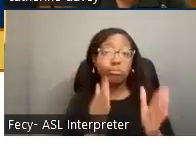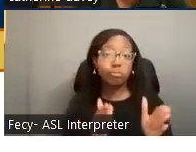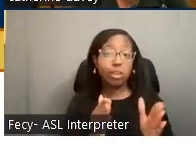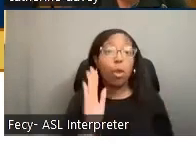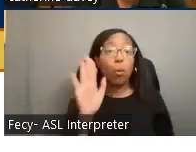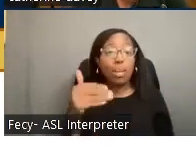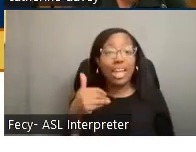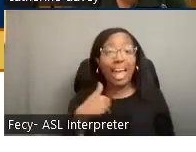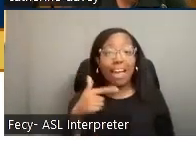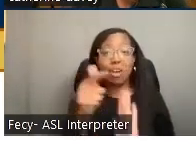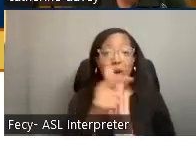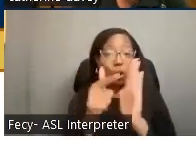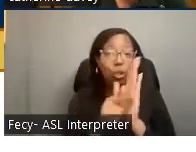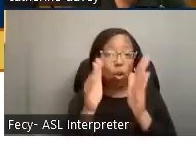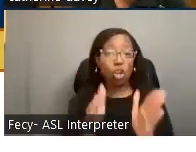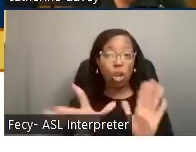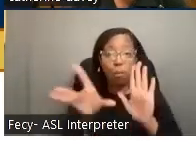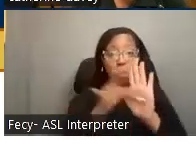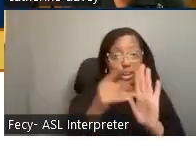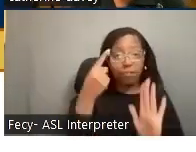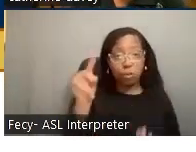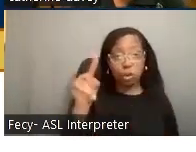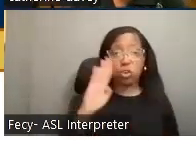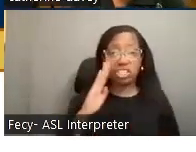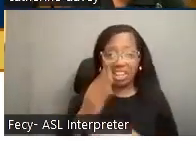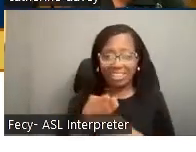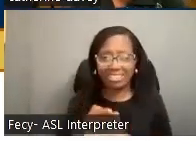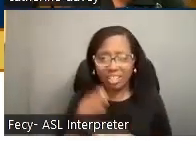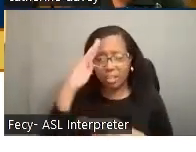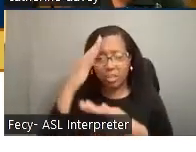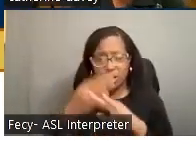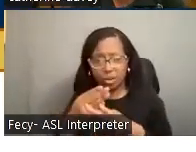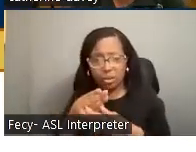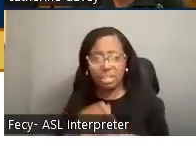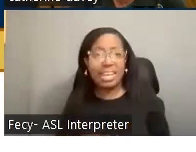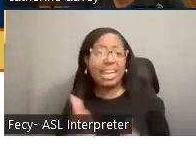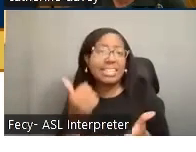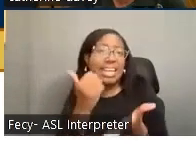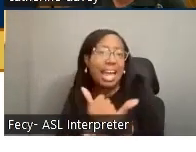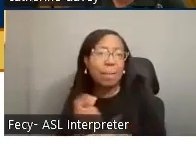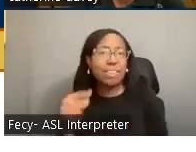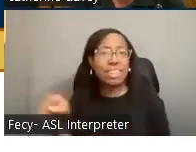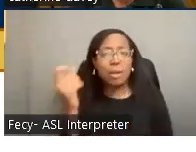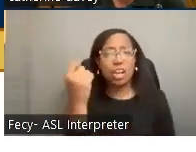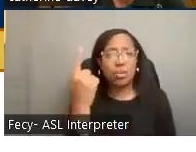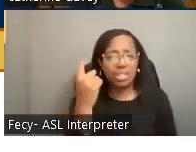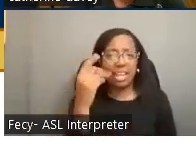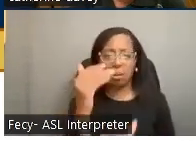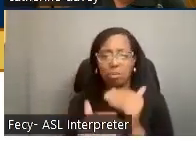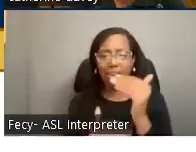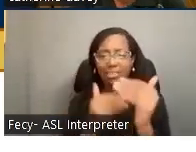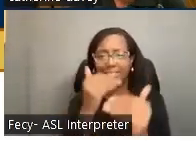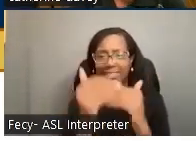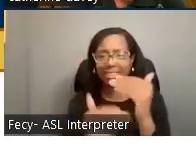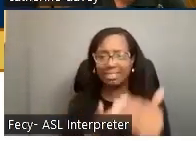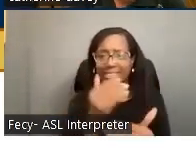personas prestando la atención a ella. Y esta no es una relación adversaria. Los abogados con estos roles de verdad entienden cómo funciona